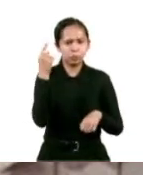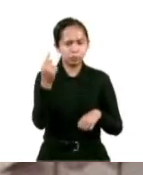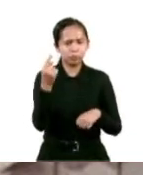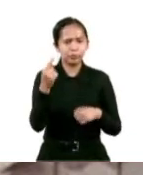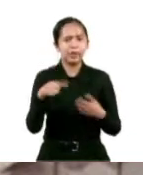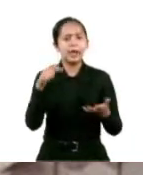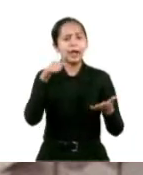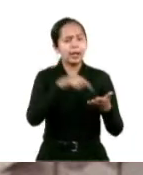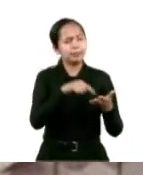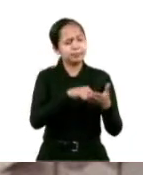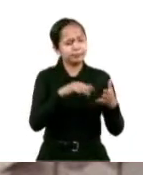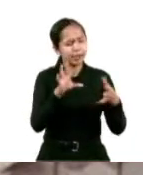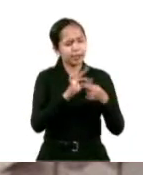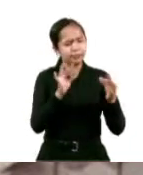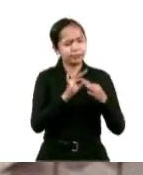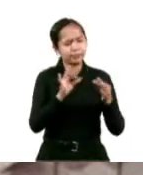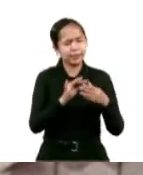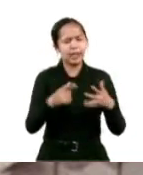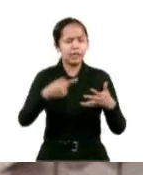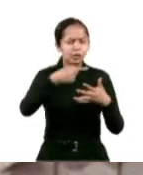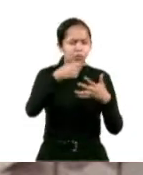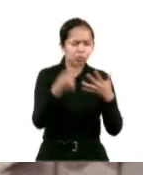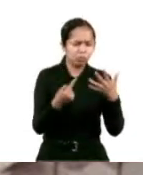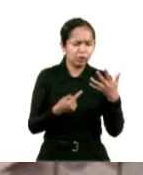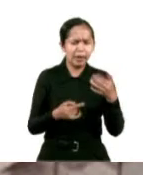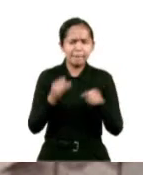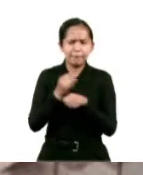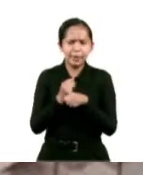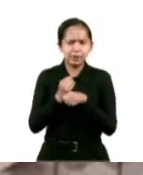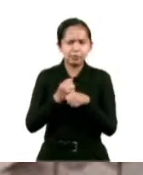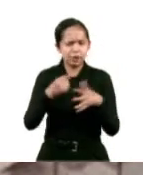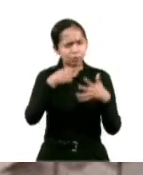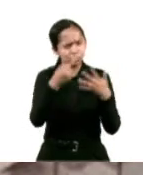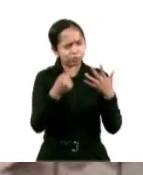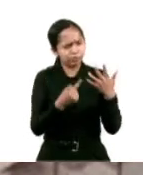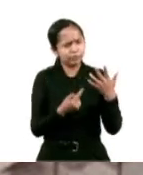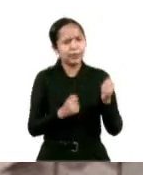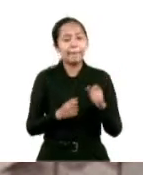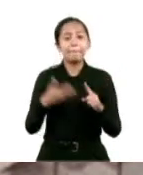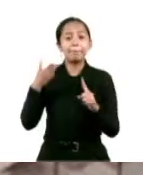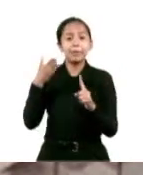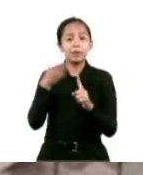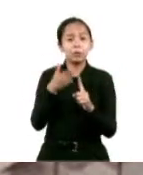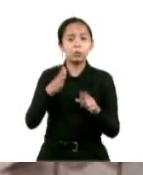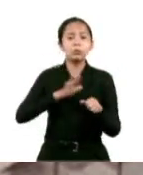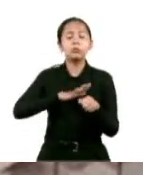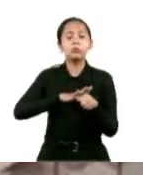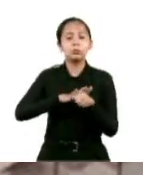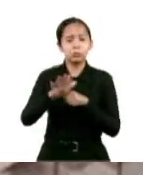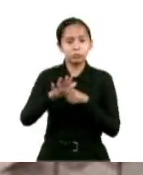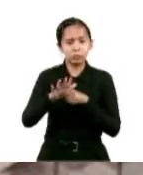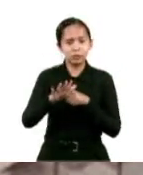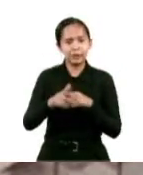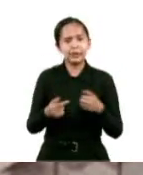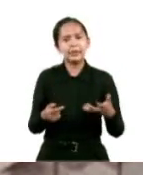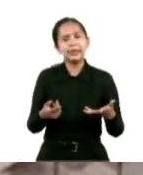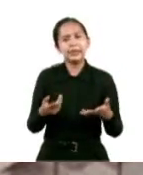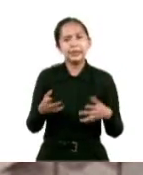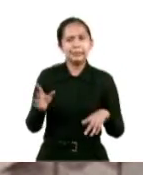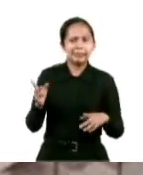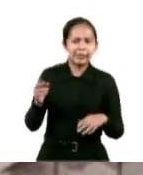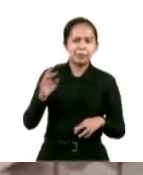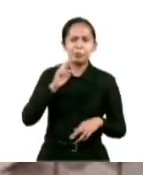dio a conocer sus primeros hallazgos. Estos se centraron primordialmente en deficiencias